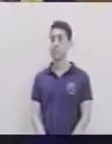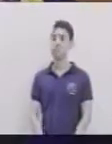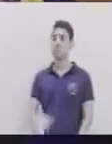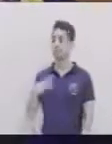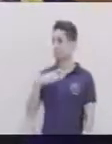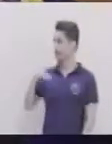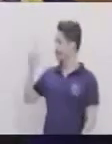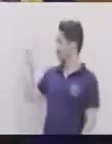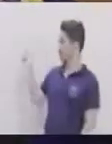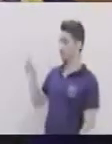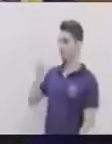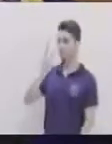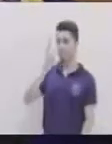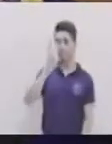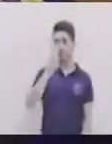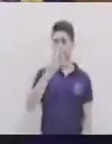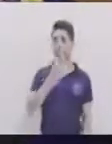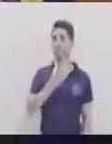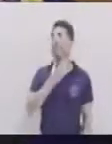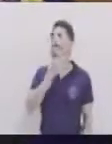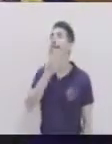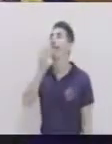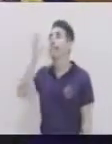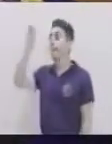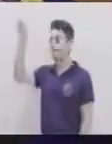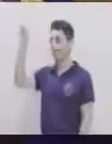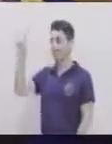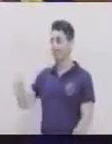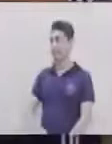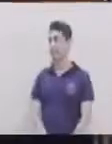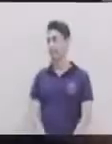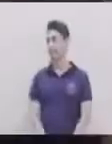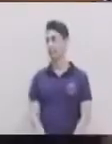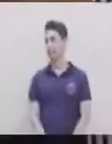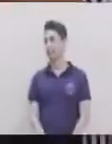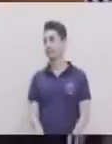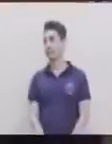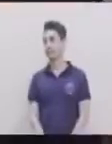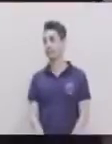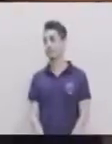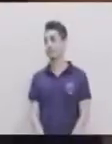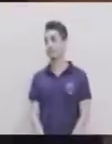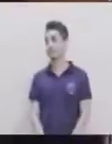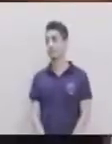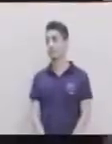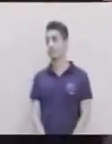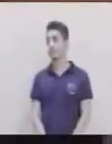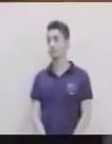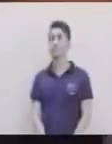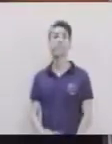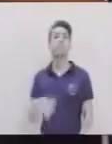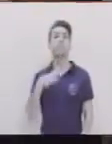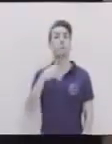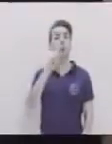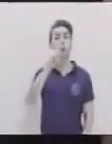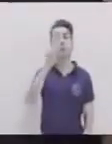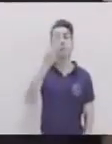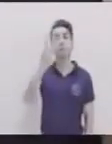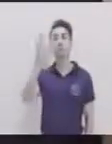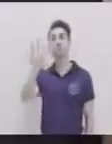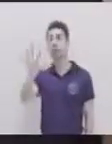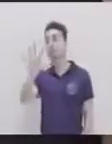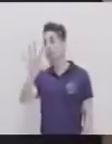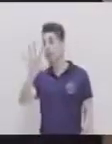tenemos tres jirafas. Muy bien. Tenemos uno, dos, tres y